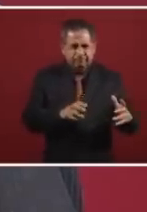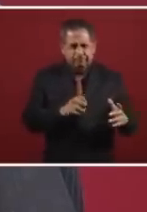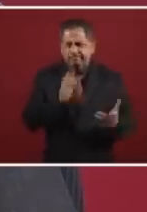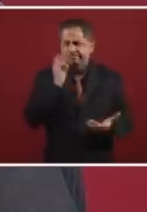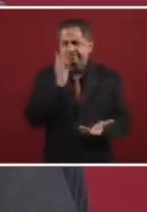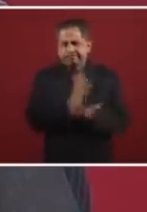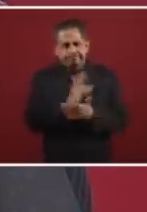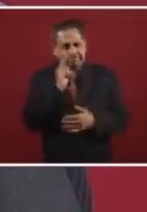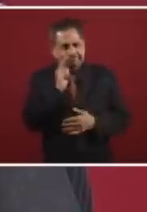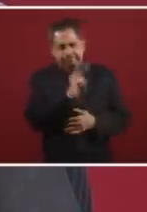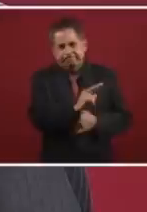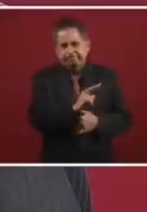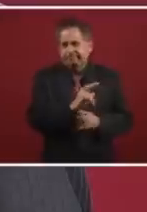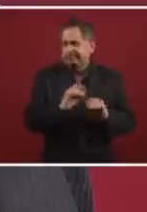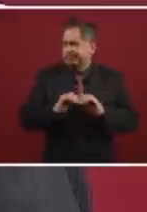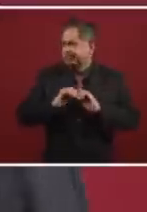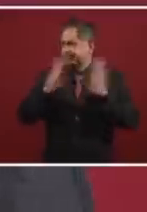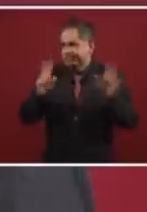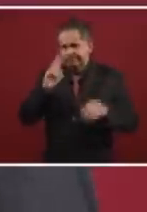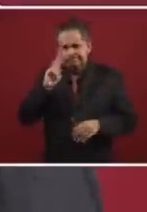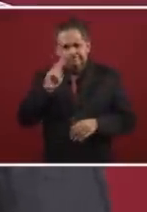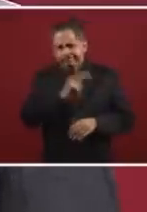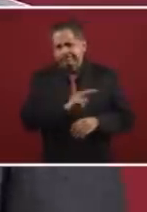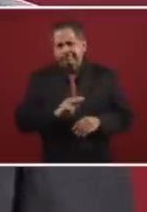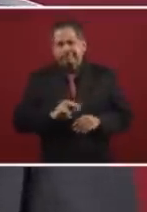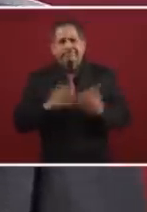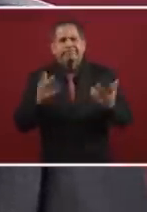los dibujan imagínense